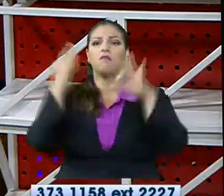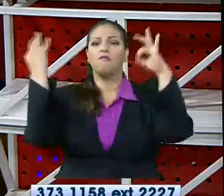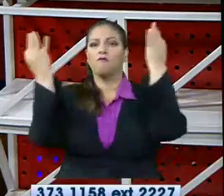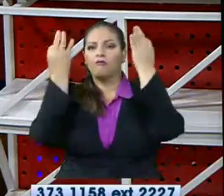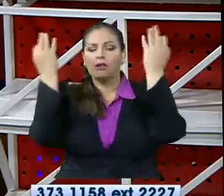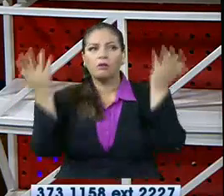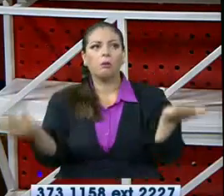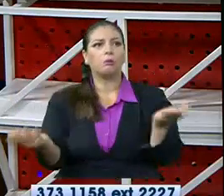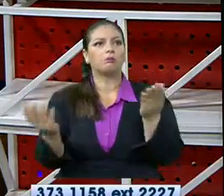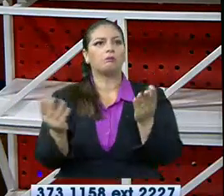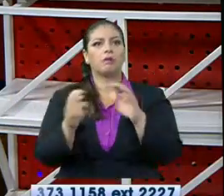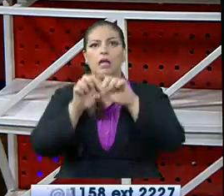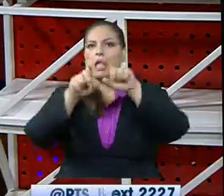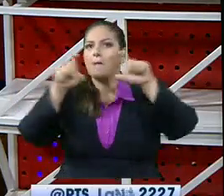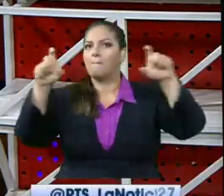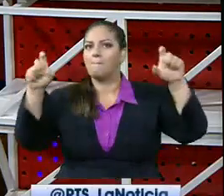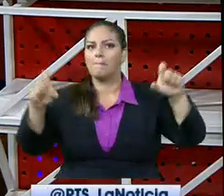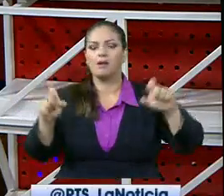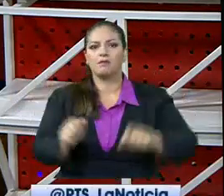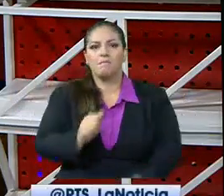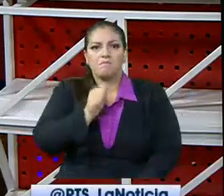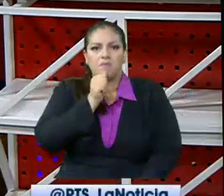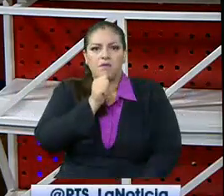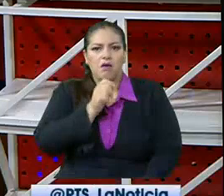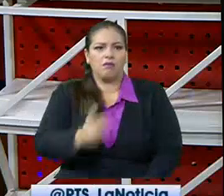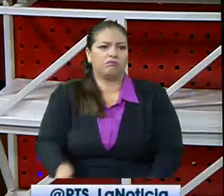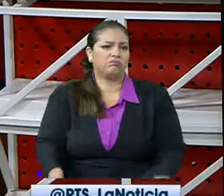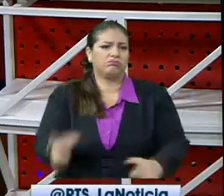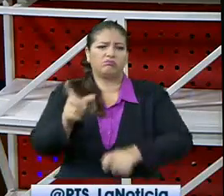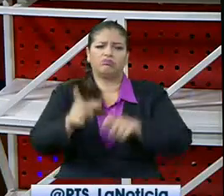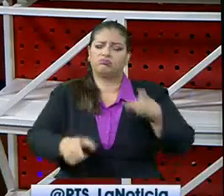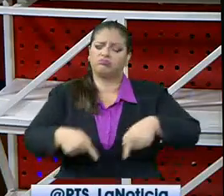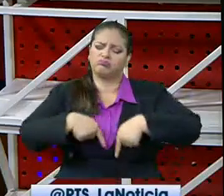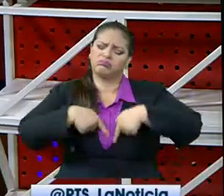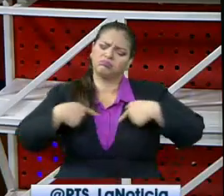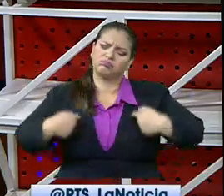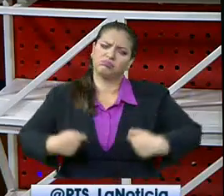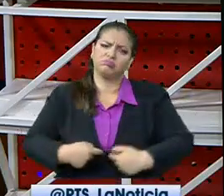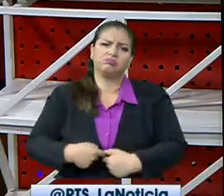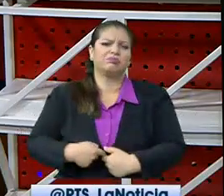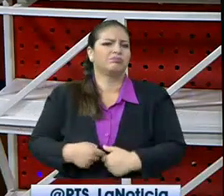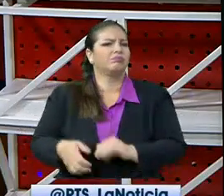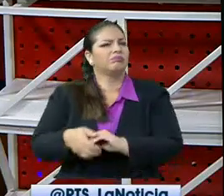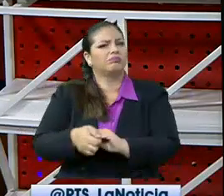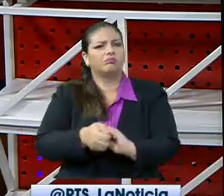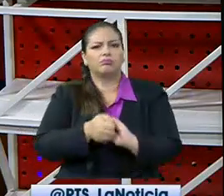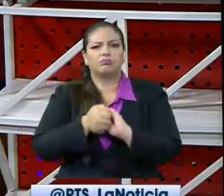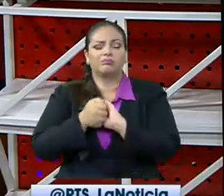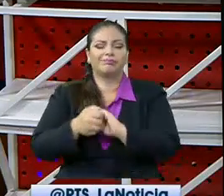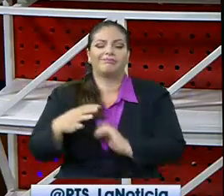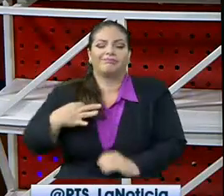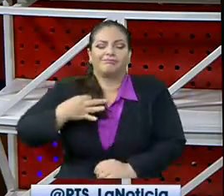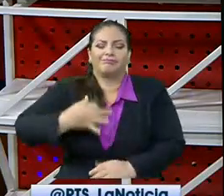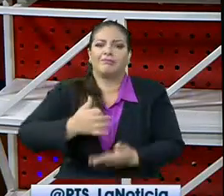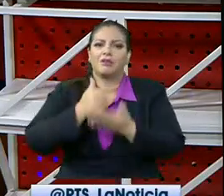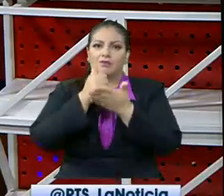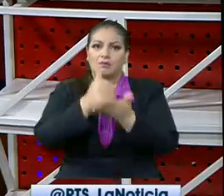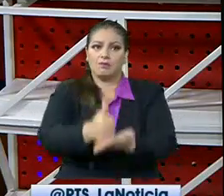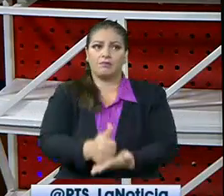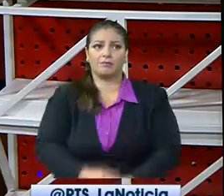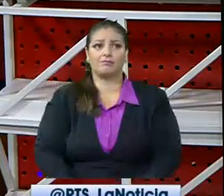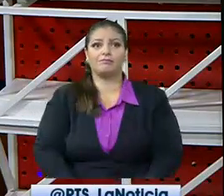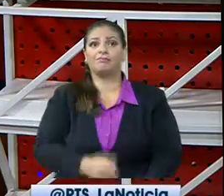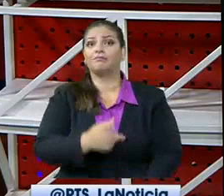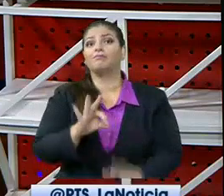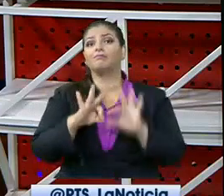algún corazón solidario o algunos corazones solidarios que quieran cooperar y ayudar a esta humilde familia. $600 que aún adeudan